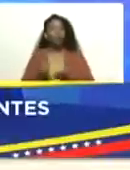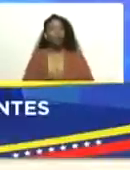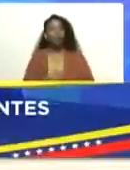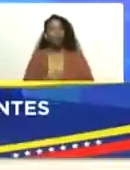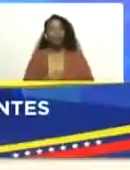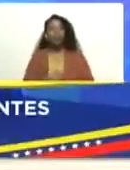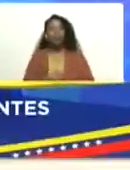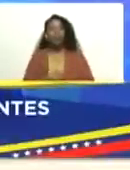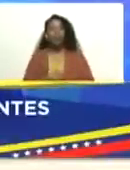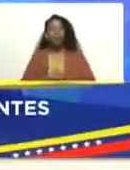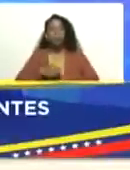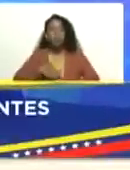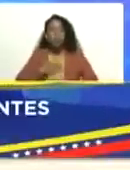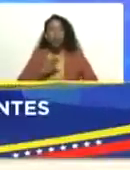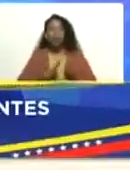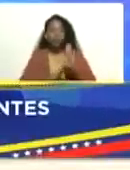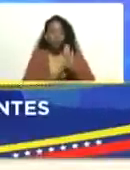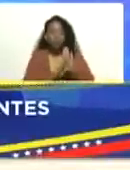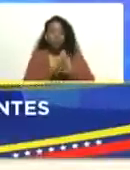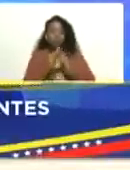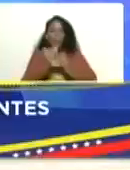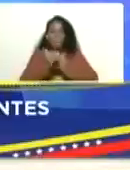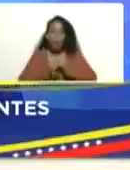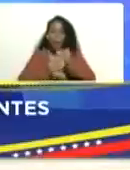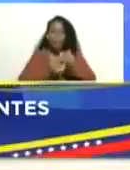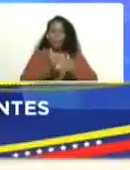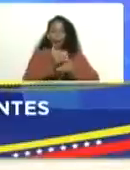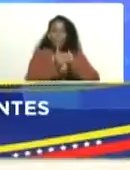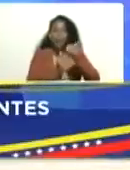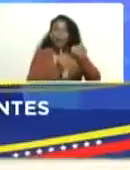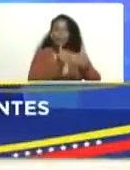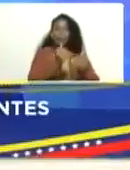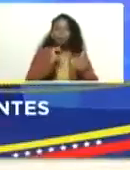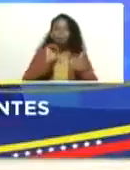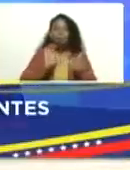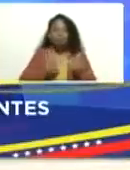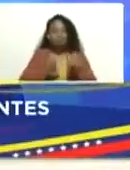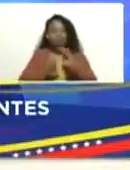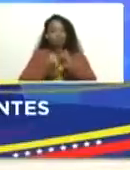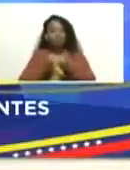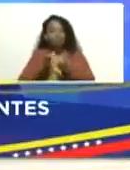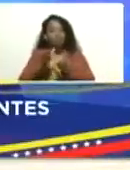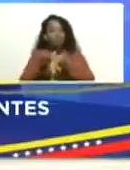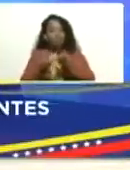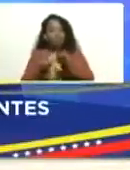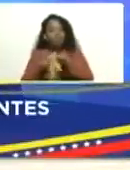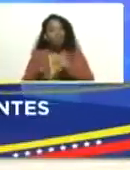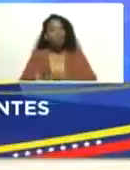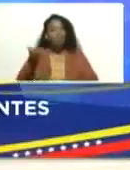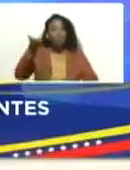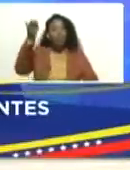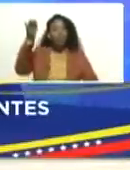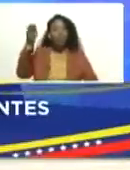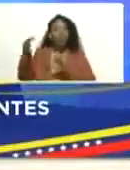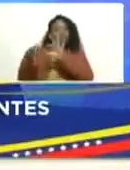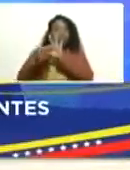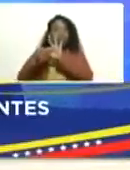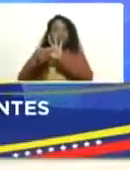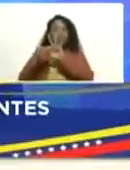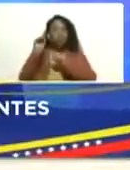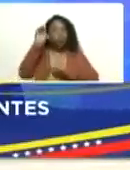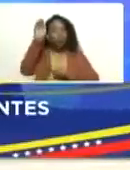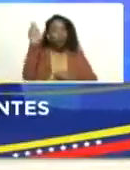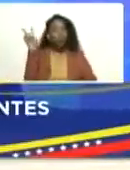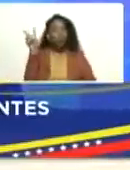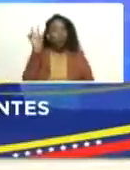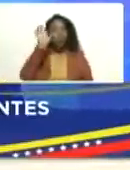dos países en desarrollo y en progreso podamos dar pasos más significativos en la relación entre los dos